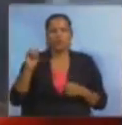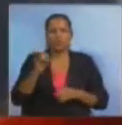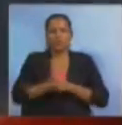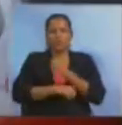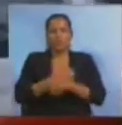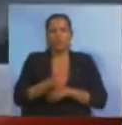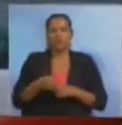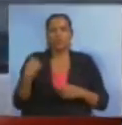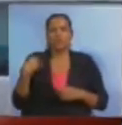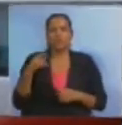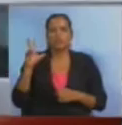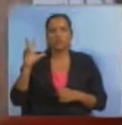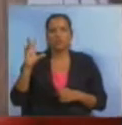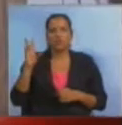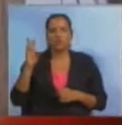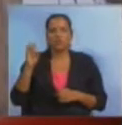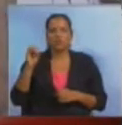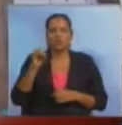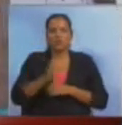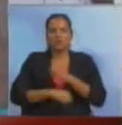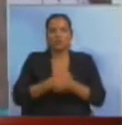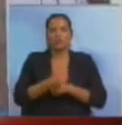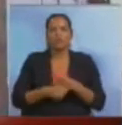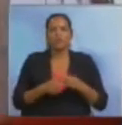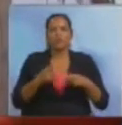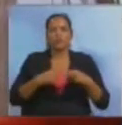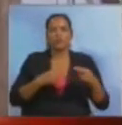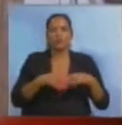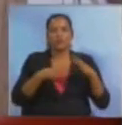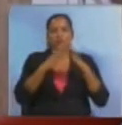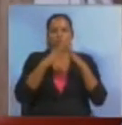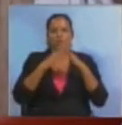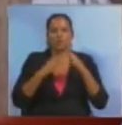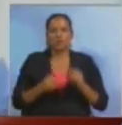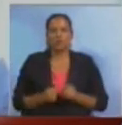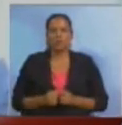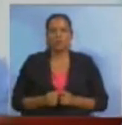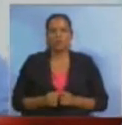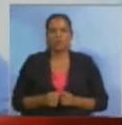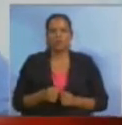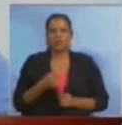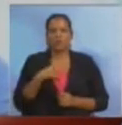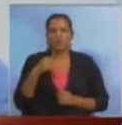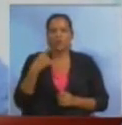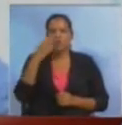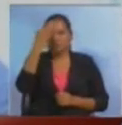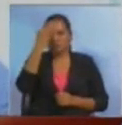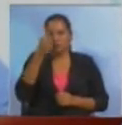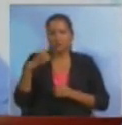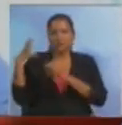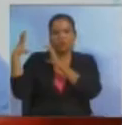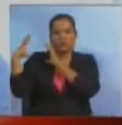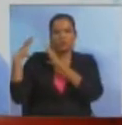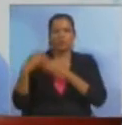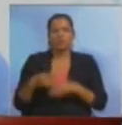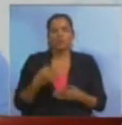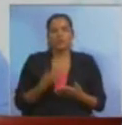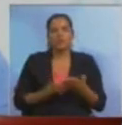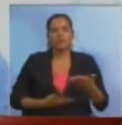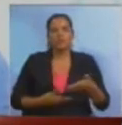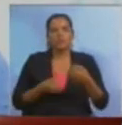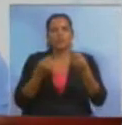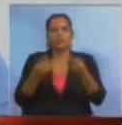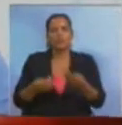tiene 70 de construida, por lo que la considera un patrimonio esmeraldeño. Porque el municipio ha dado los